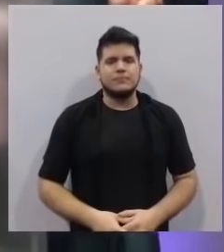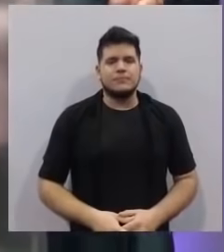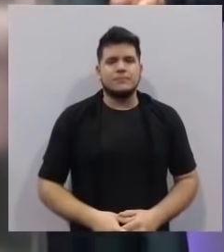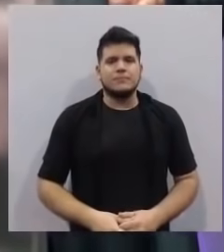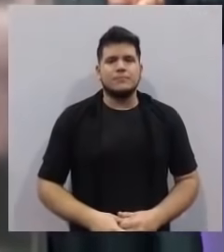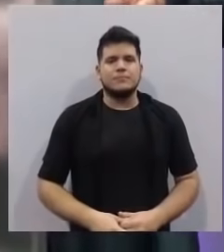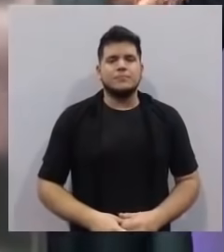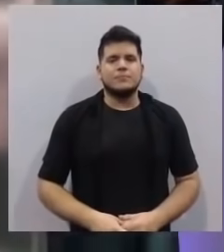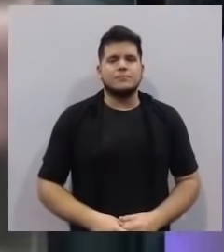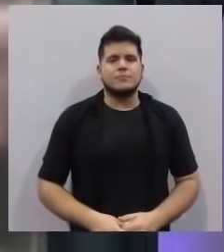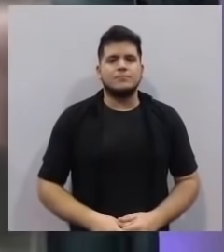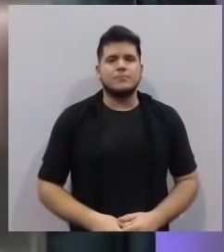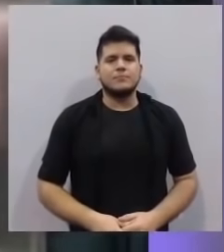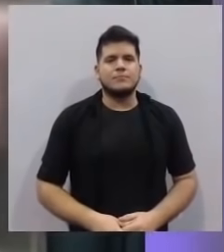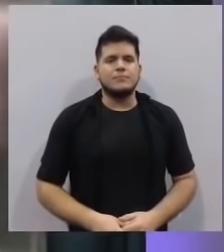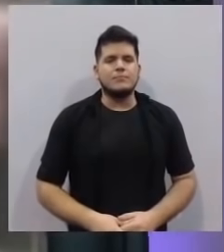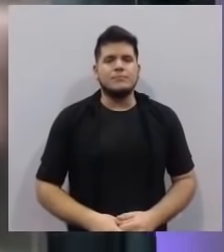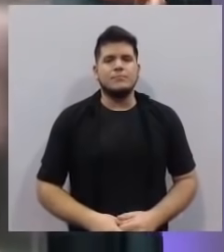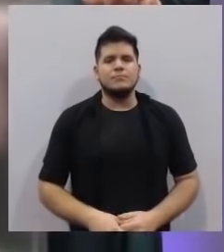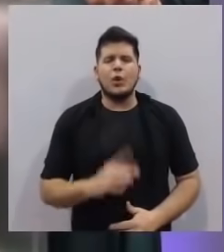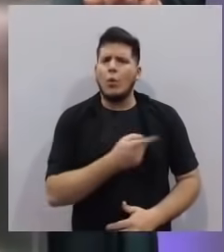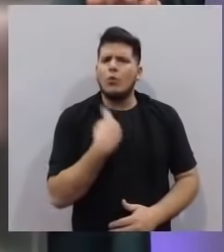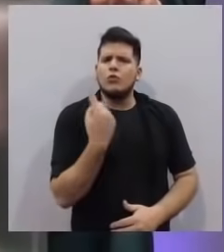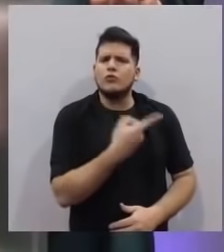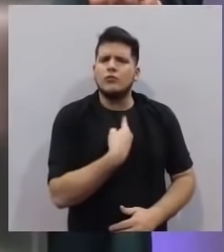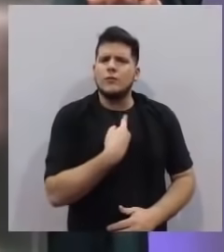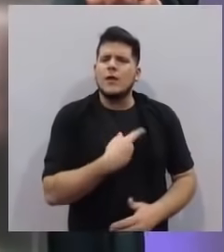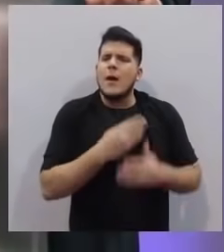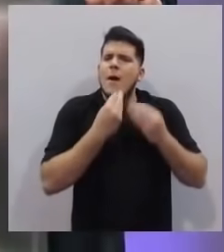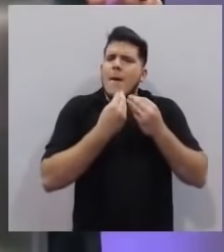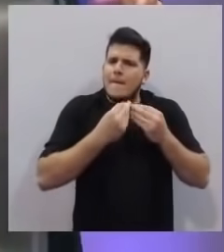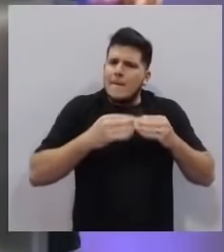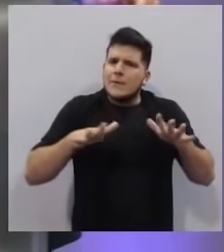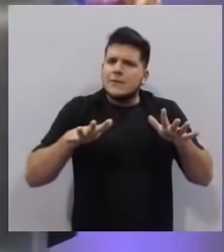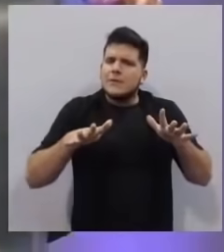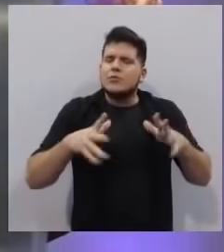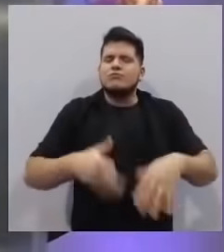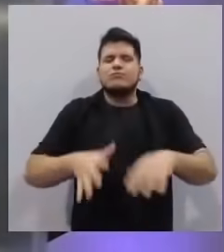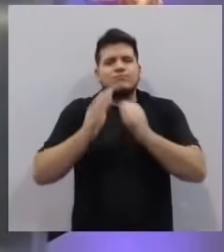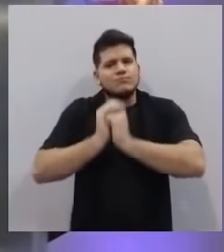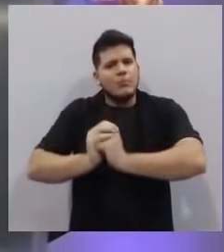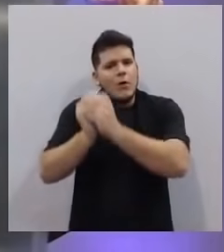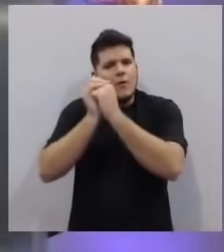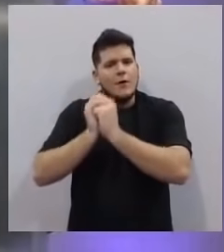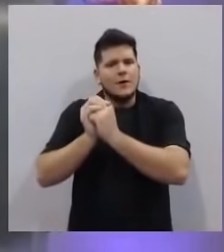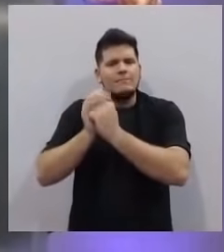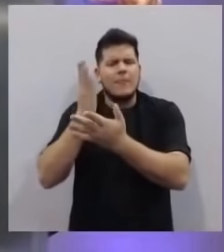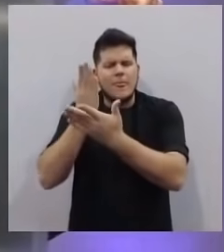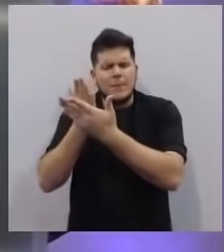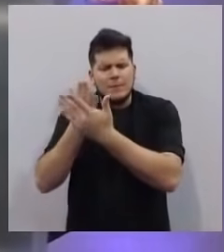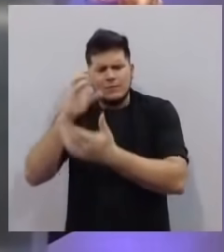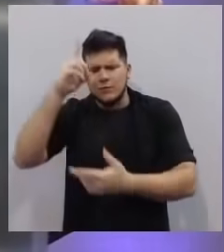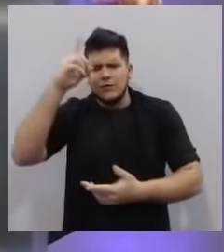oramos y le pedimos a dios los pródigos siguen siendo hijos han errado el